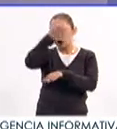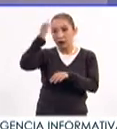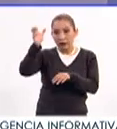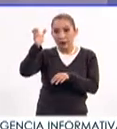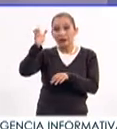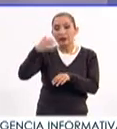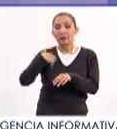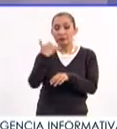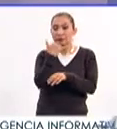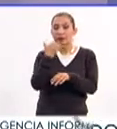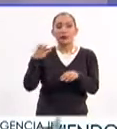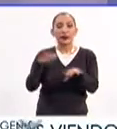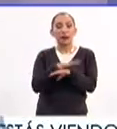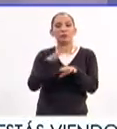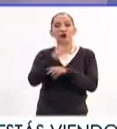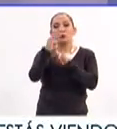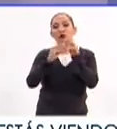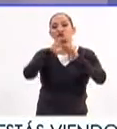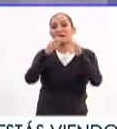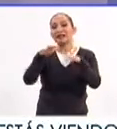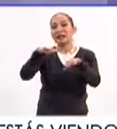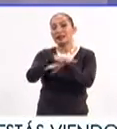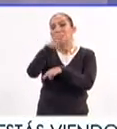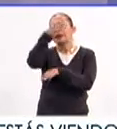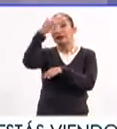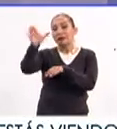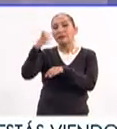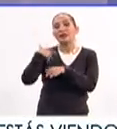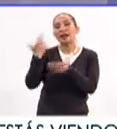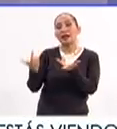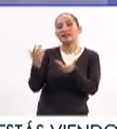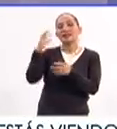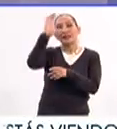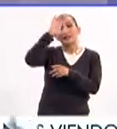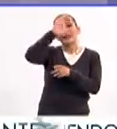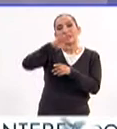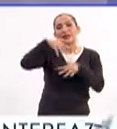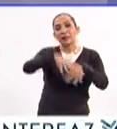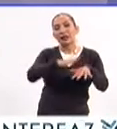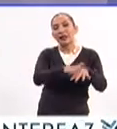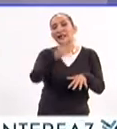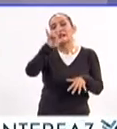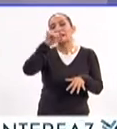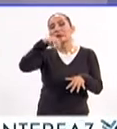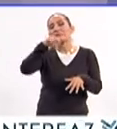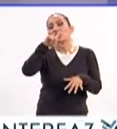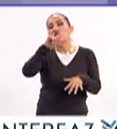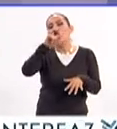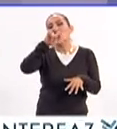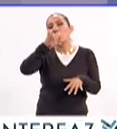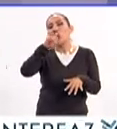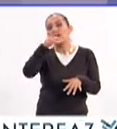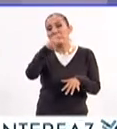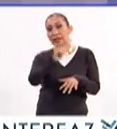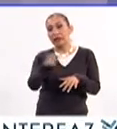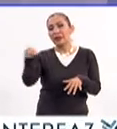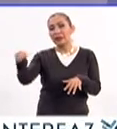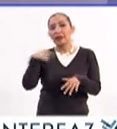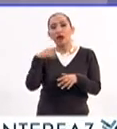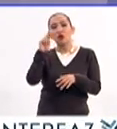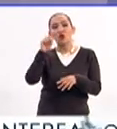Climático, Cambio Global y Climático del Instituto de Ciencias del Mar y Limnología de la UNAM. Y vamos a platicar precisamente sobre